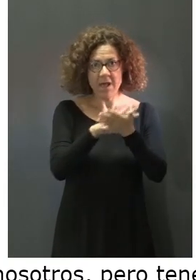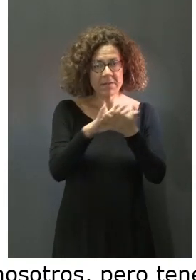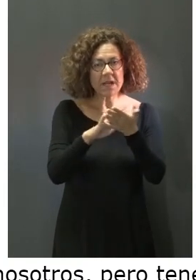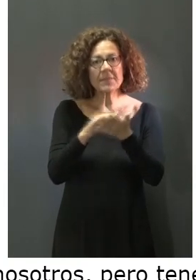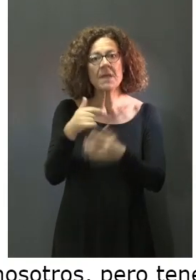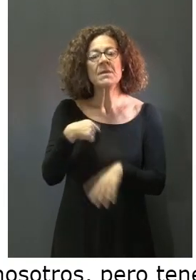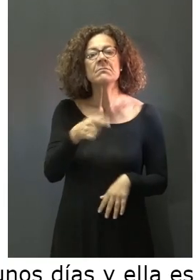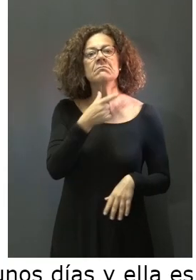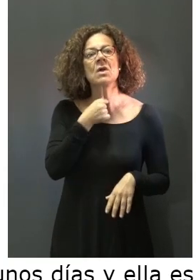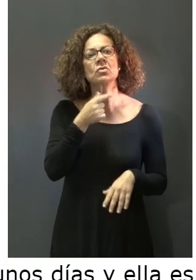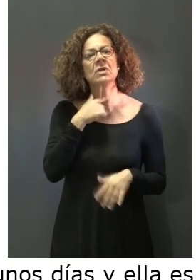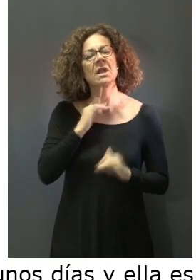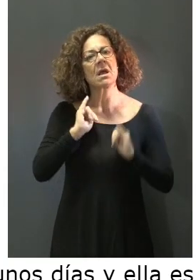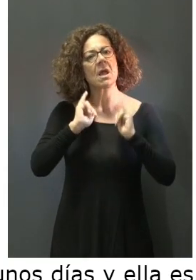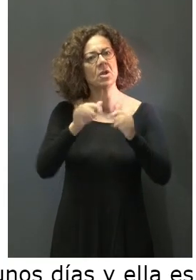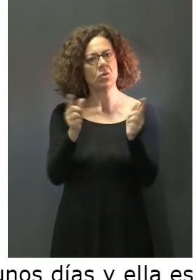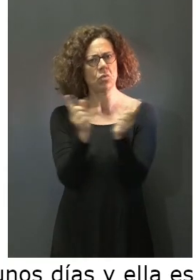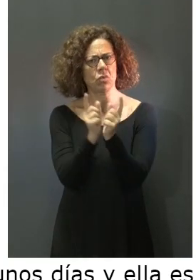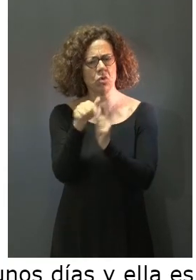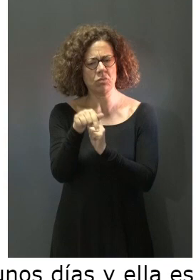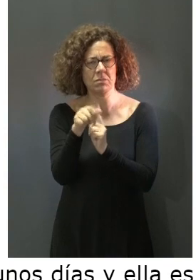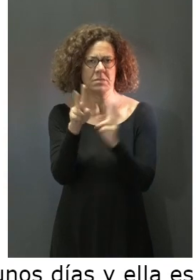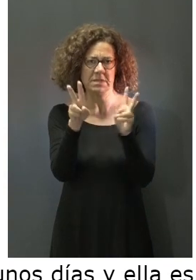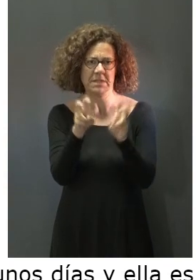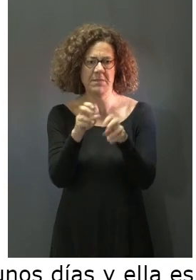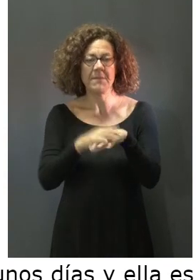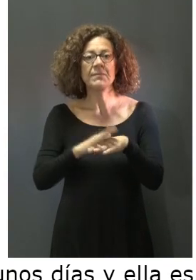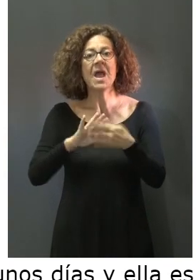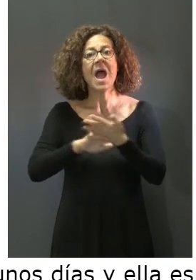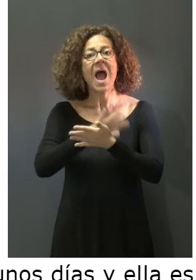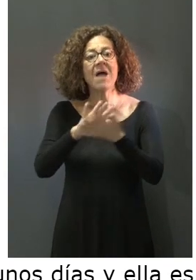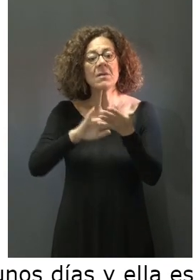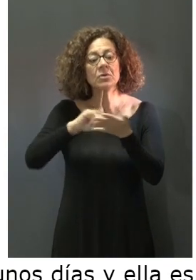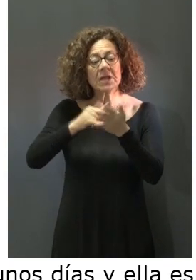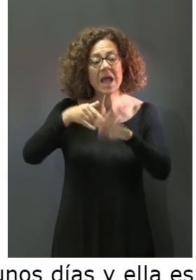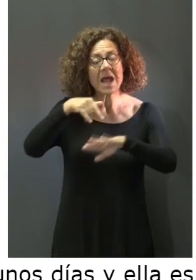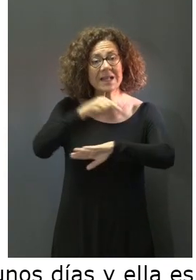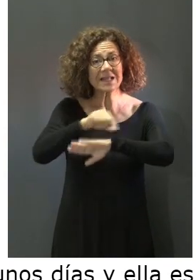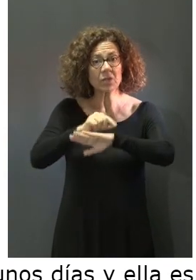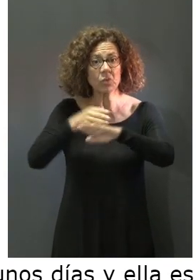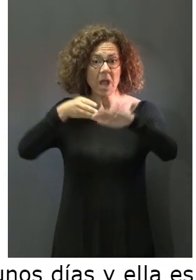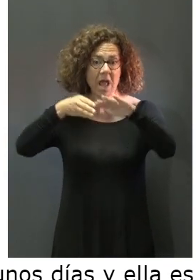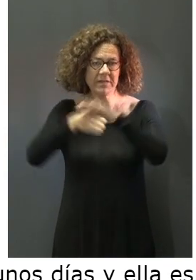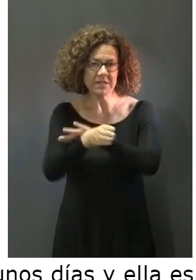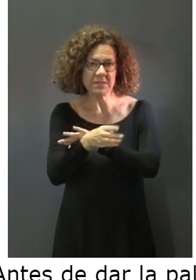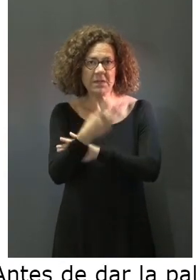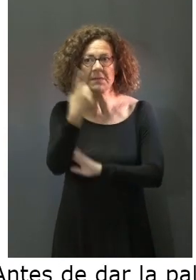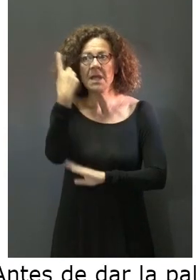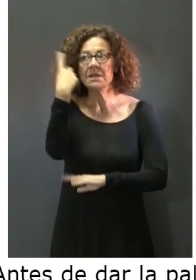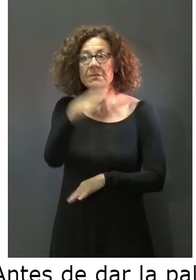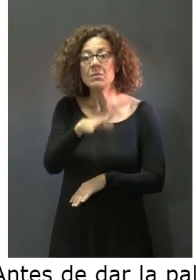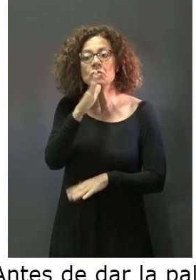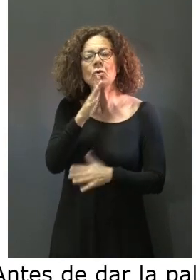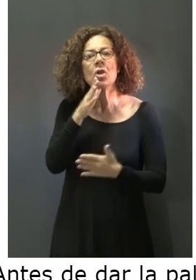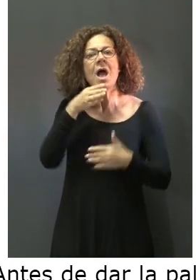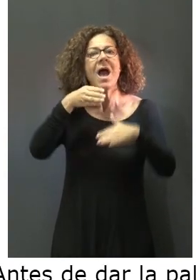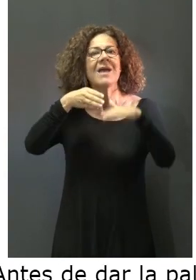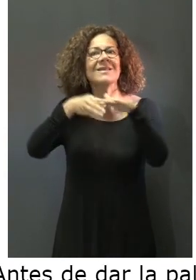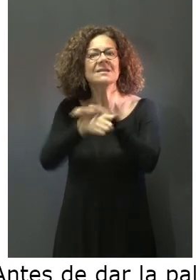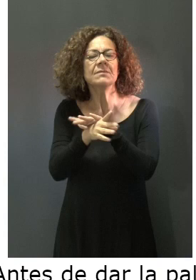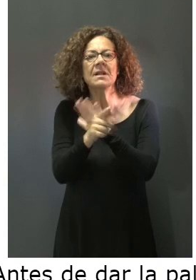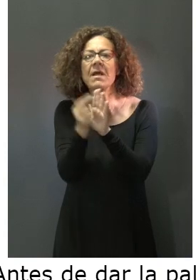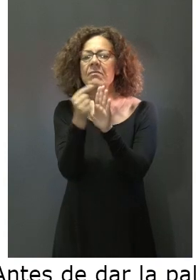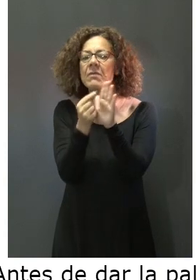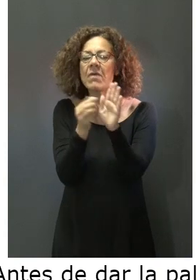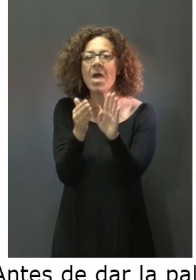me gustaría hacer una introducción al tema. Hablamos de arquitectura accesible y entendemos que por accesibilidad la condición